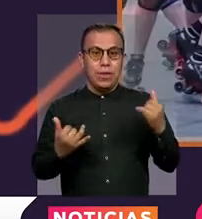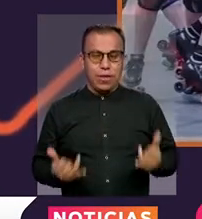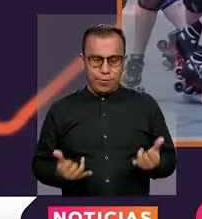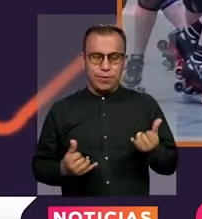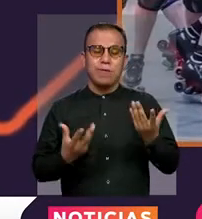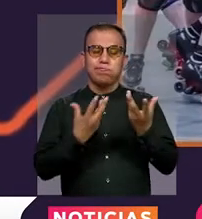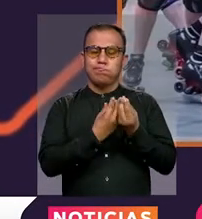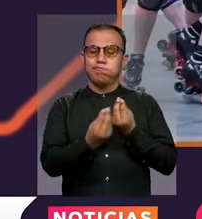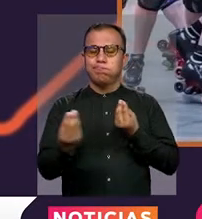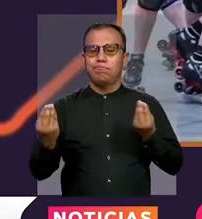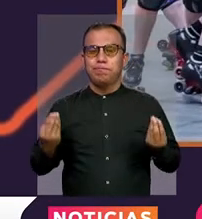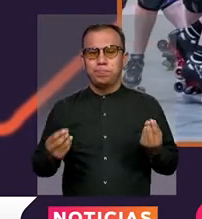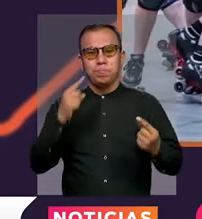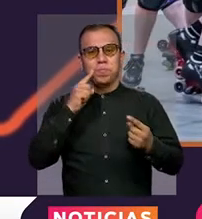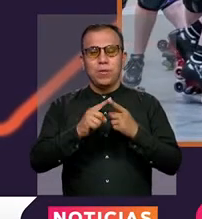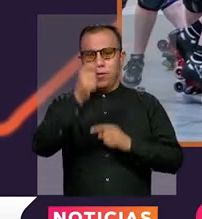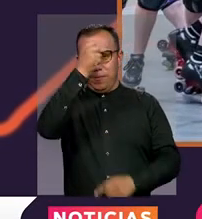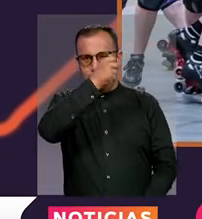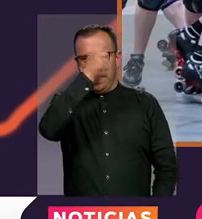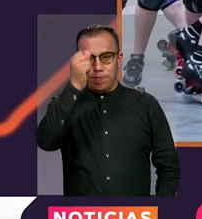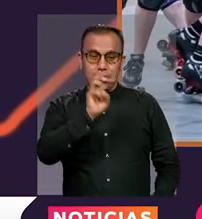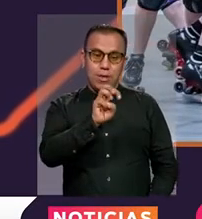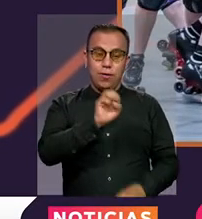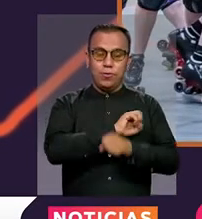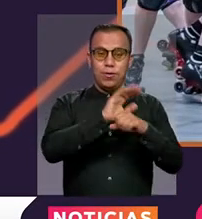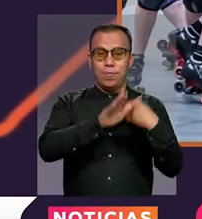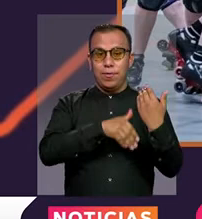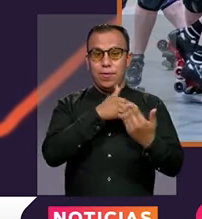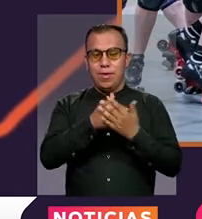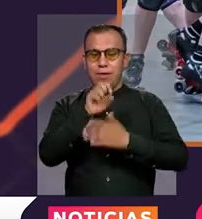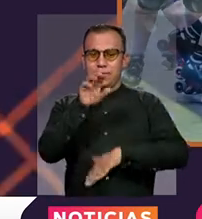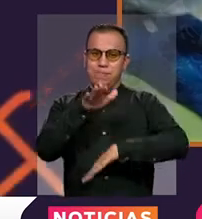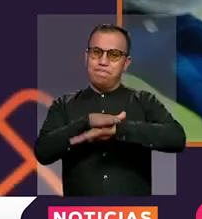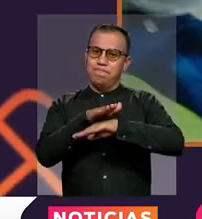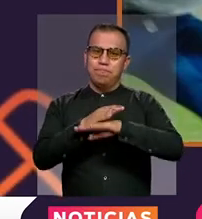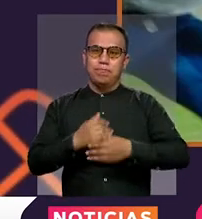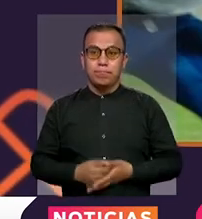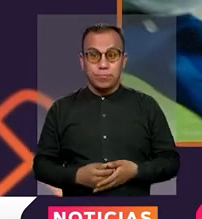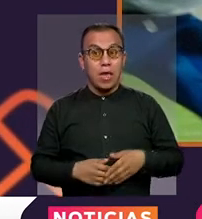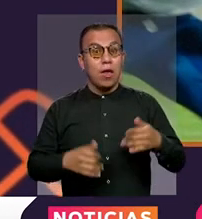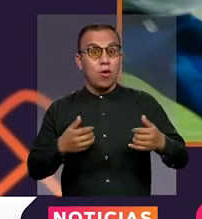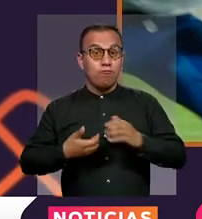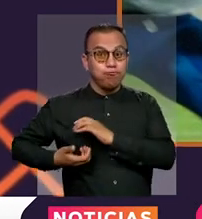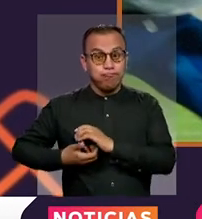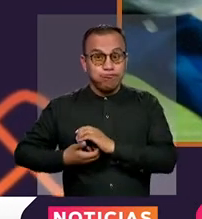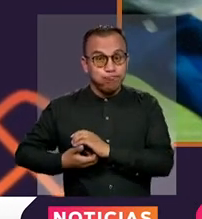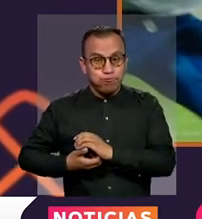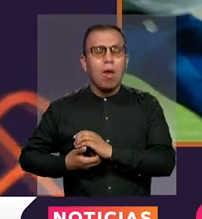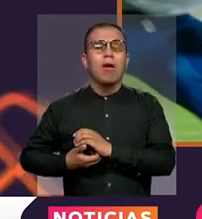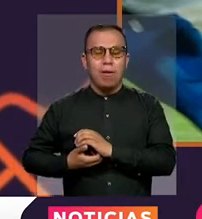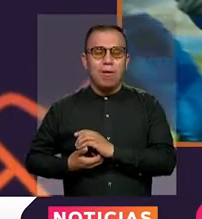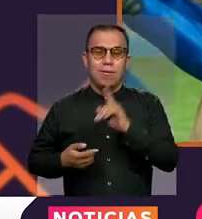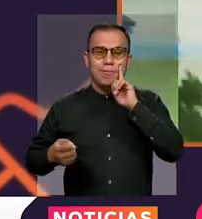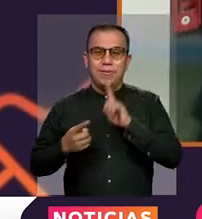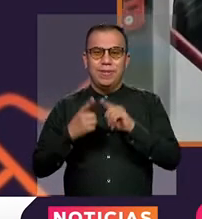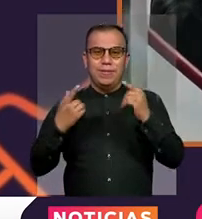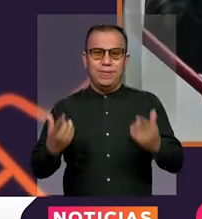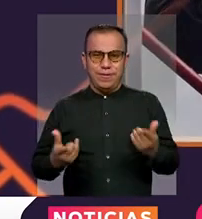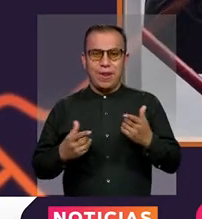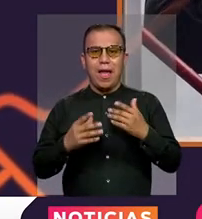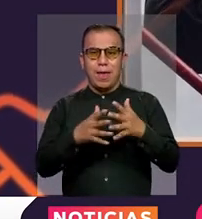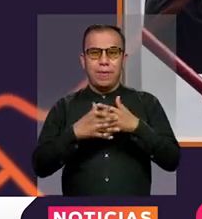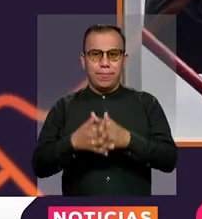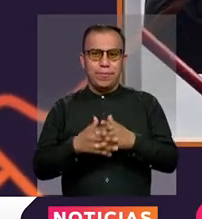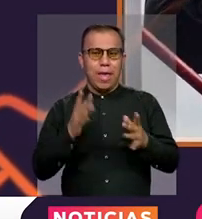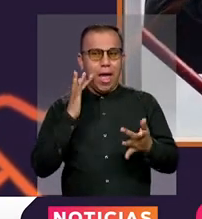Derby, categoría única, el domingo de 8 a.m. a 5 p.m. Fútbol americano, categoría única, street